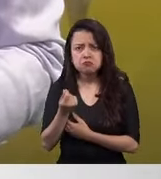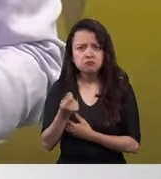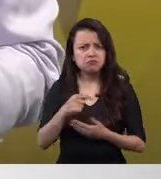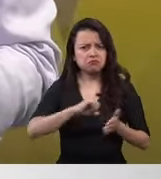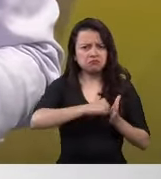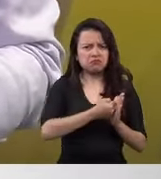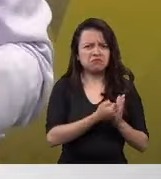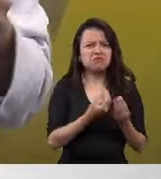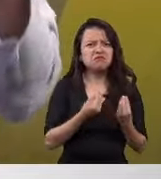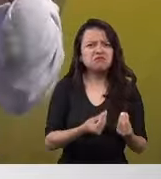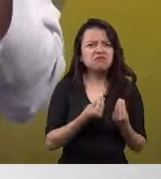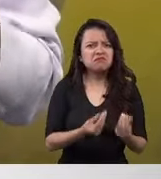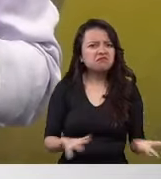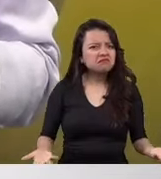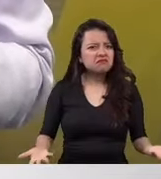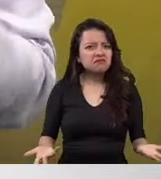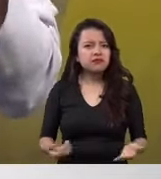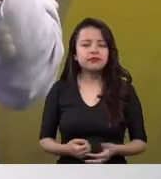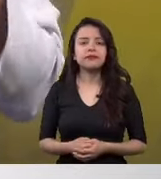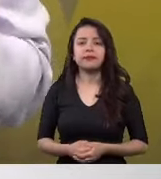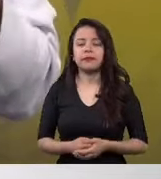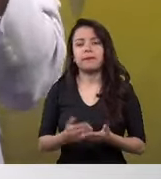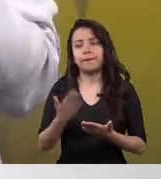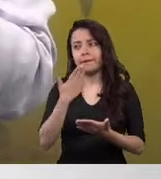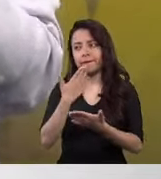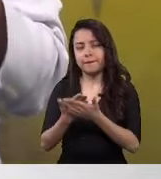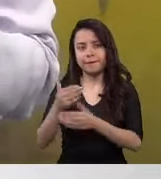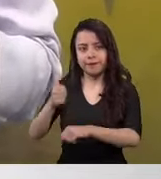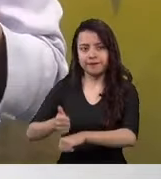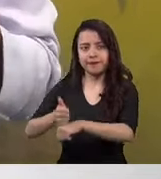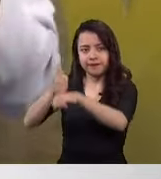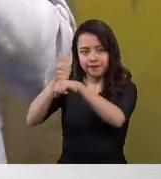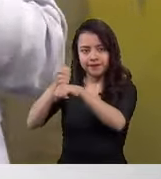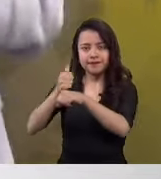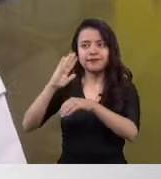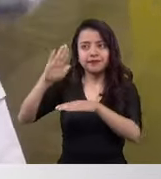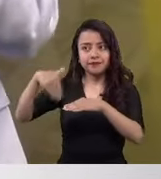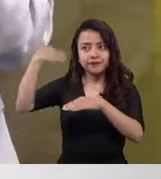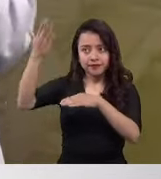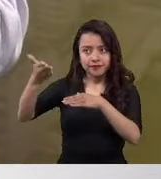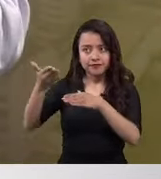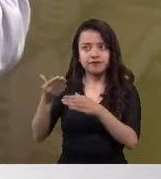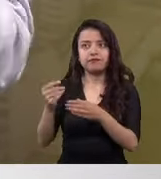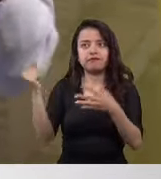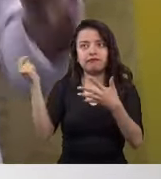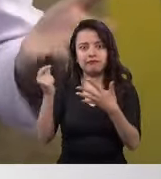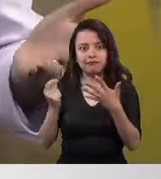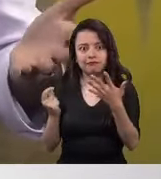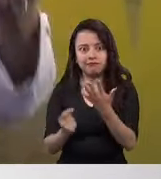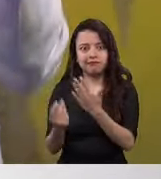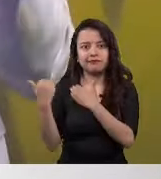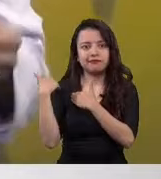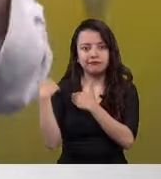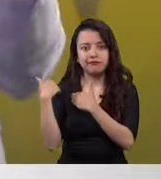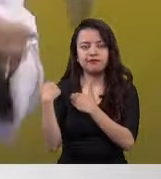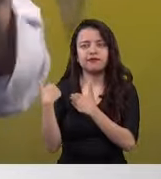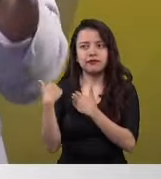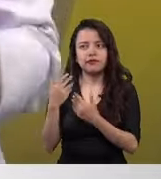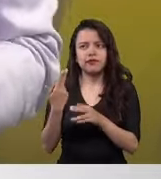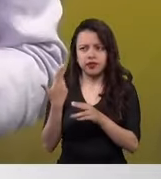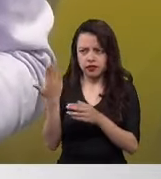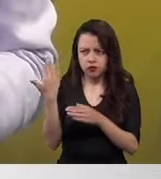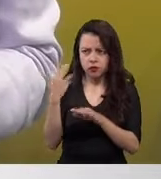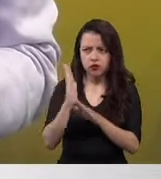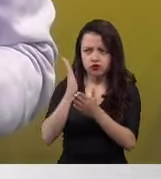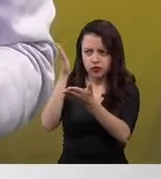de la Unidad Nacional de Gestión del Riesgo, Carlos Carrillo, por supuesto lo tenemos que volver a llamar porque usted tiene muchísimos frentes y hace poco estuvo allá en Uribia en